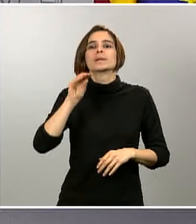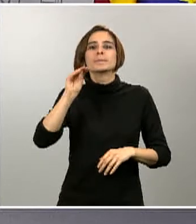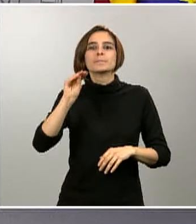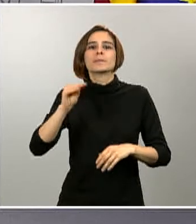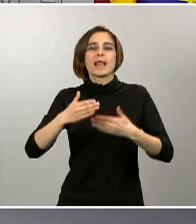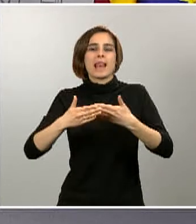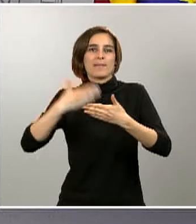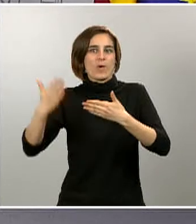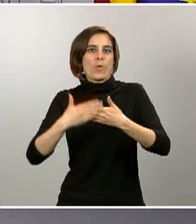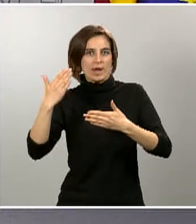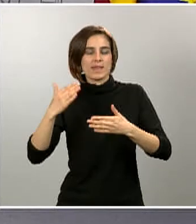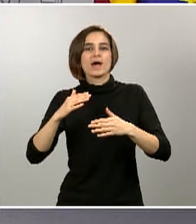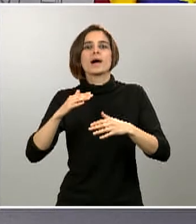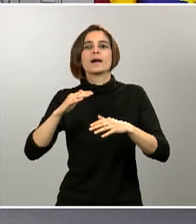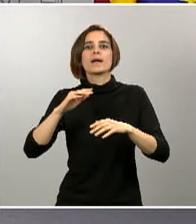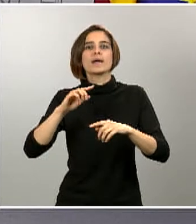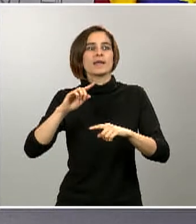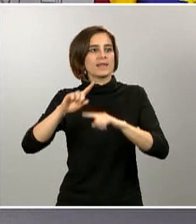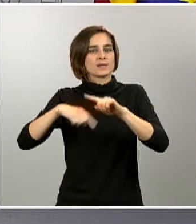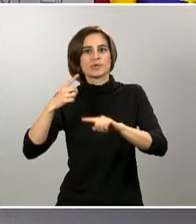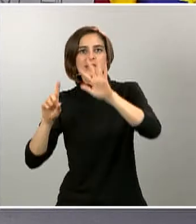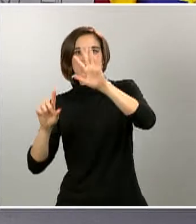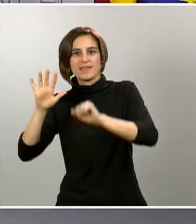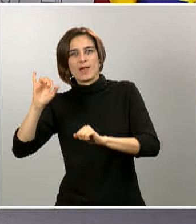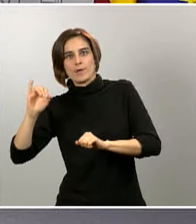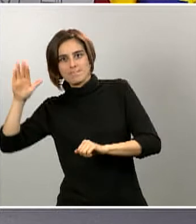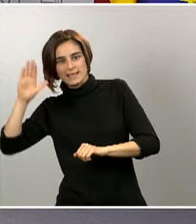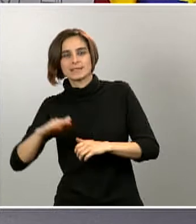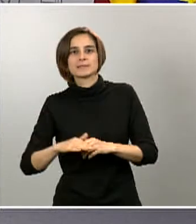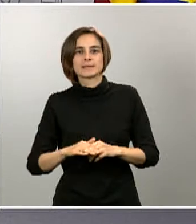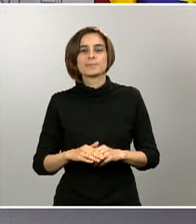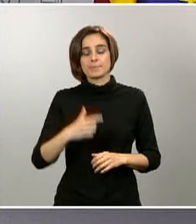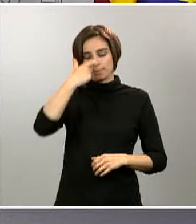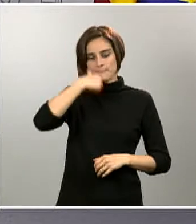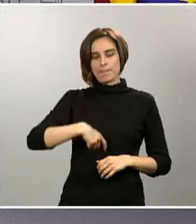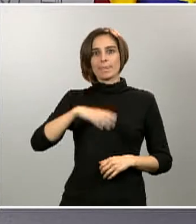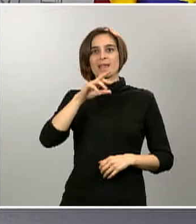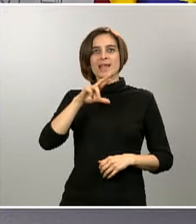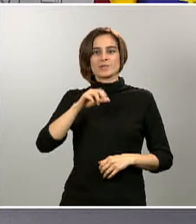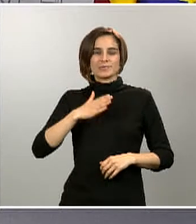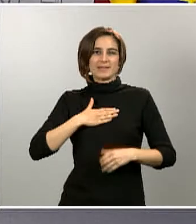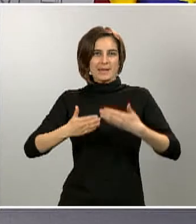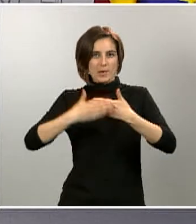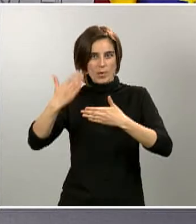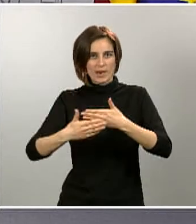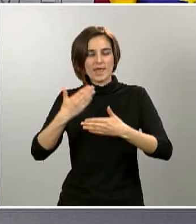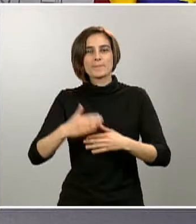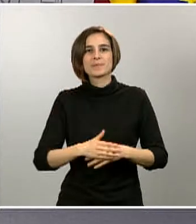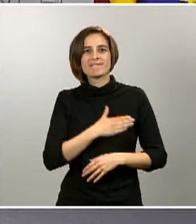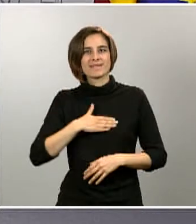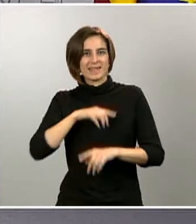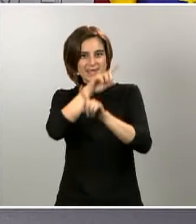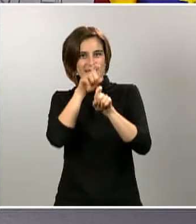Buenos días, ministro. Soy Juan Carlos Merino, del diario La Vanguardia. Quería preguntarle a la ministra